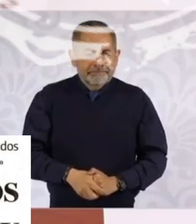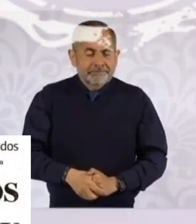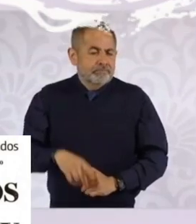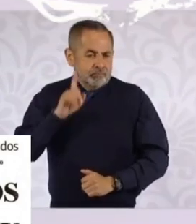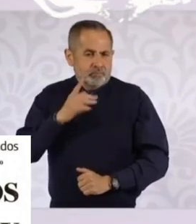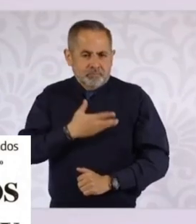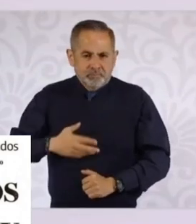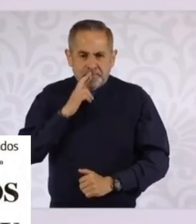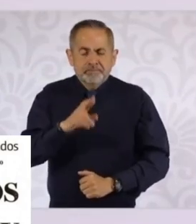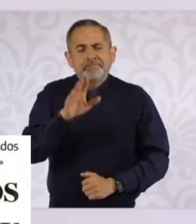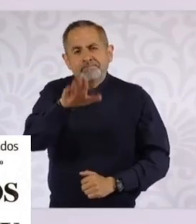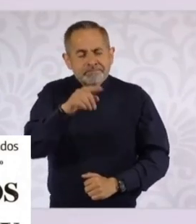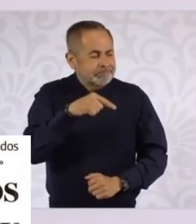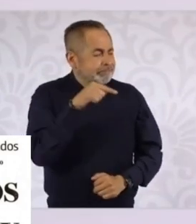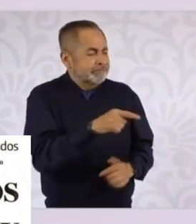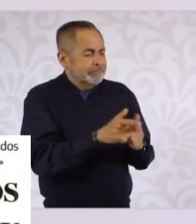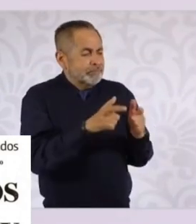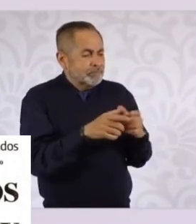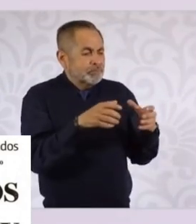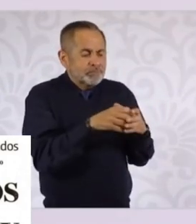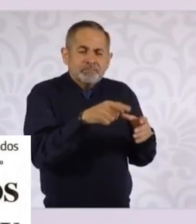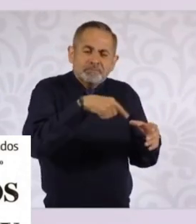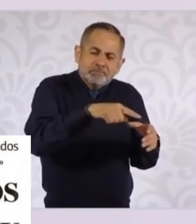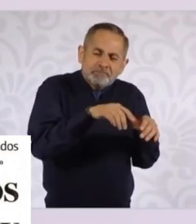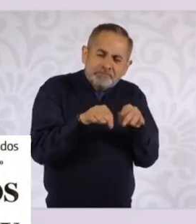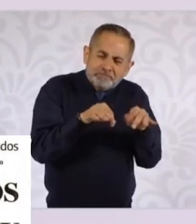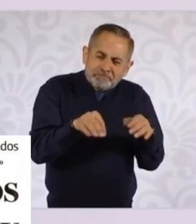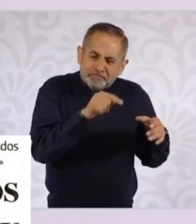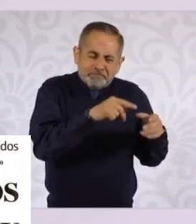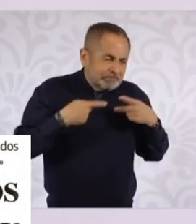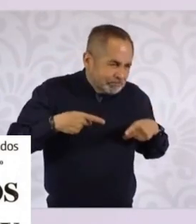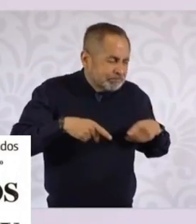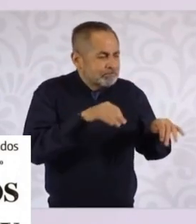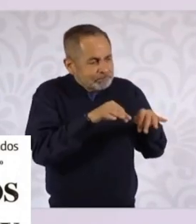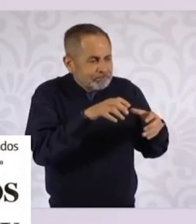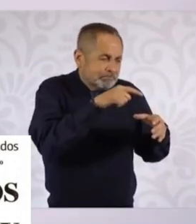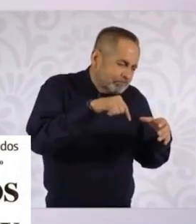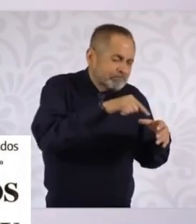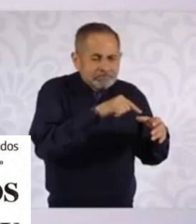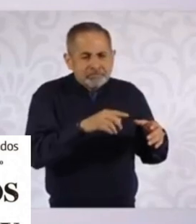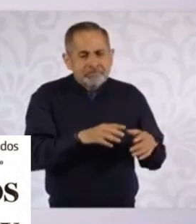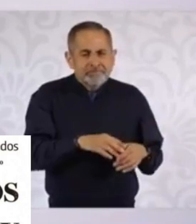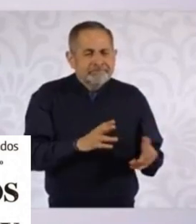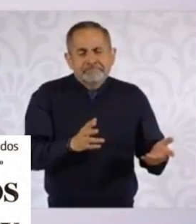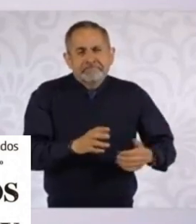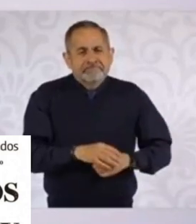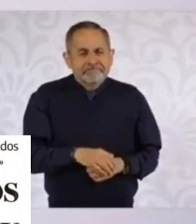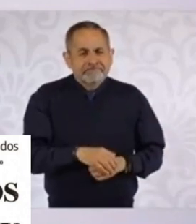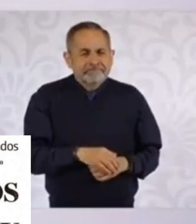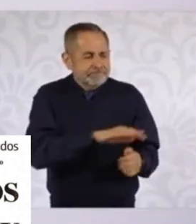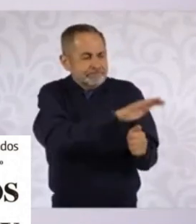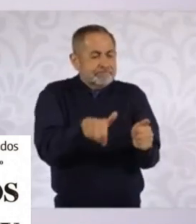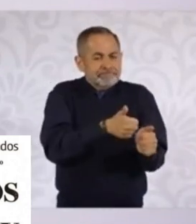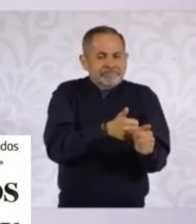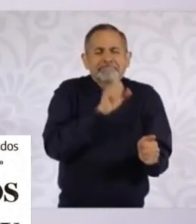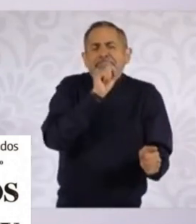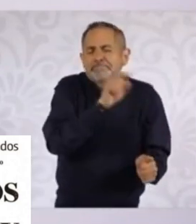Son este grupo de trabajadores y también quienes están detrás de ello, también.